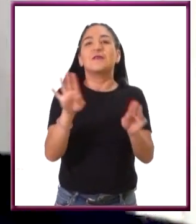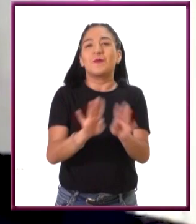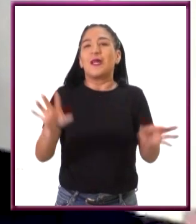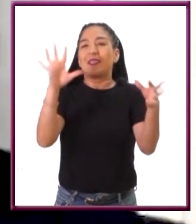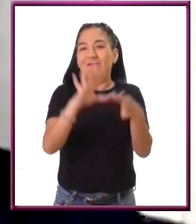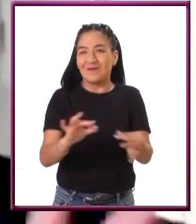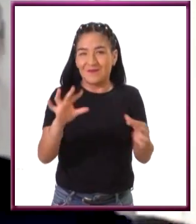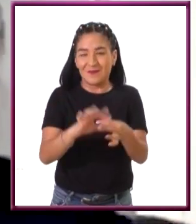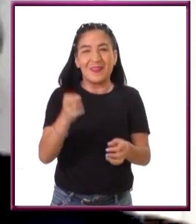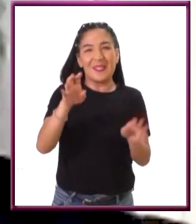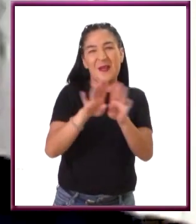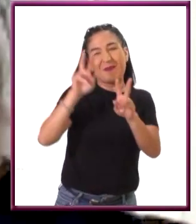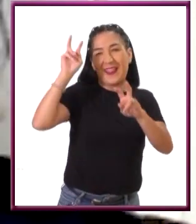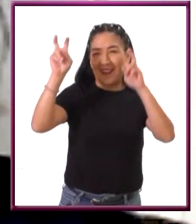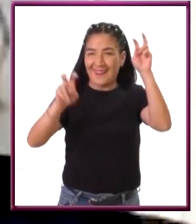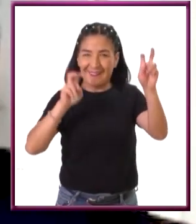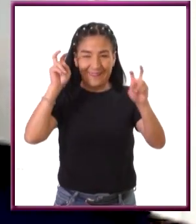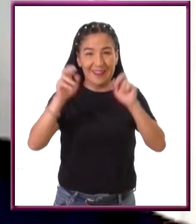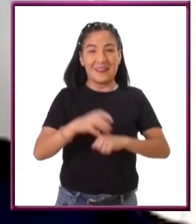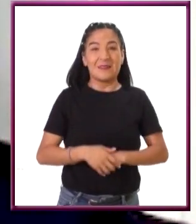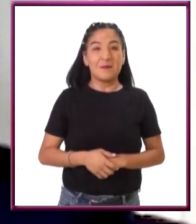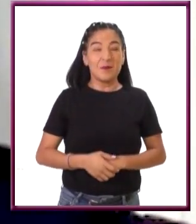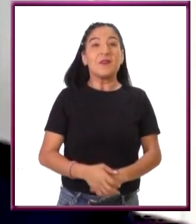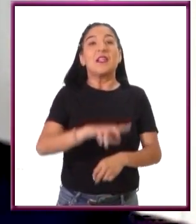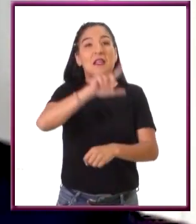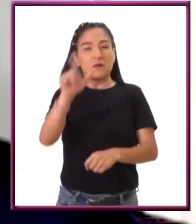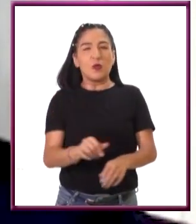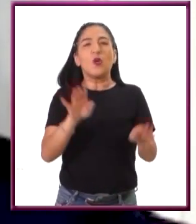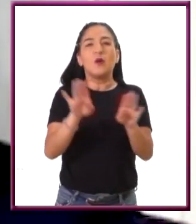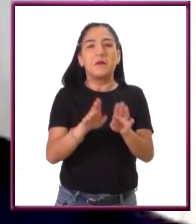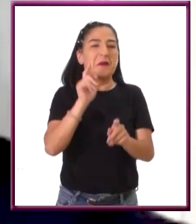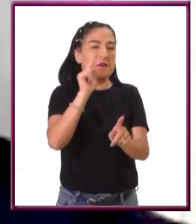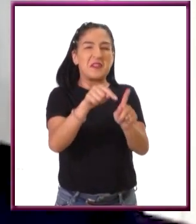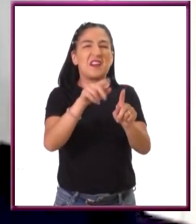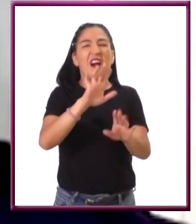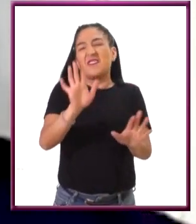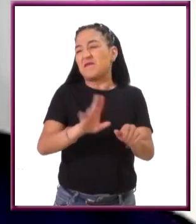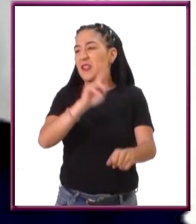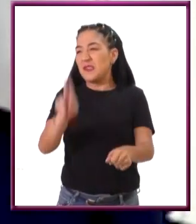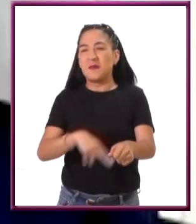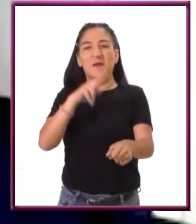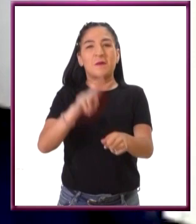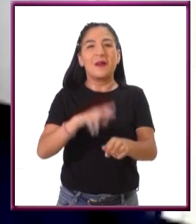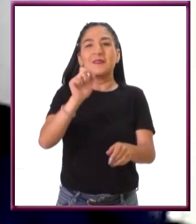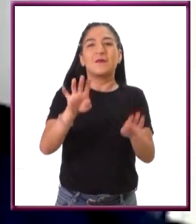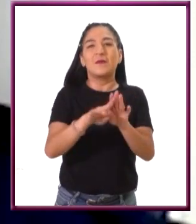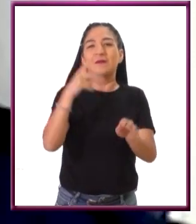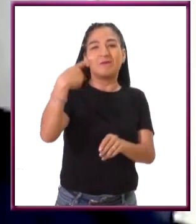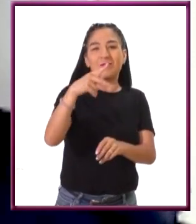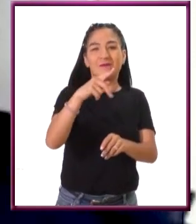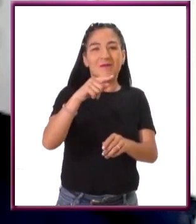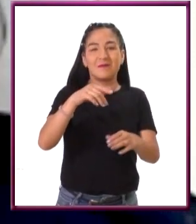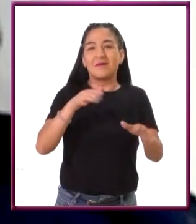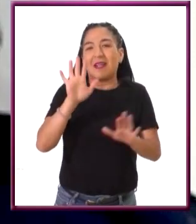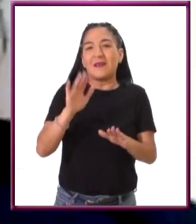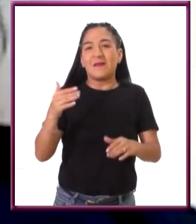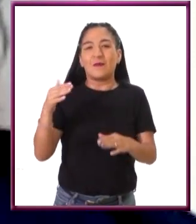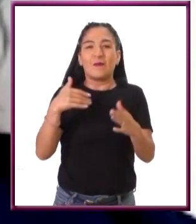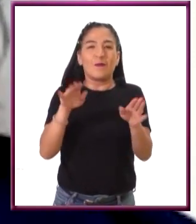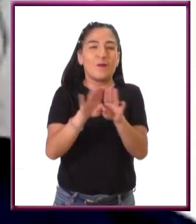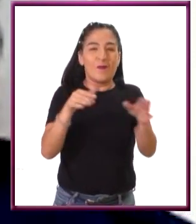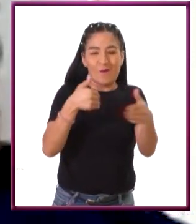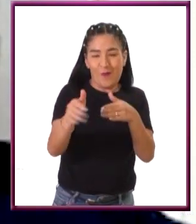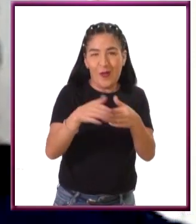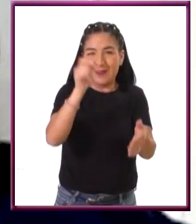esta genealogía que es alucinante. Y se va a volver como un motivo común. Más tarde, como la épica griega se volvió el modelo de